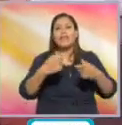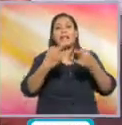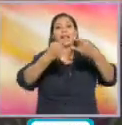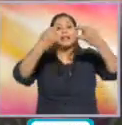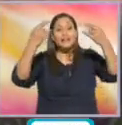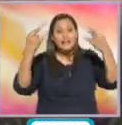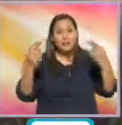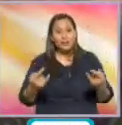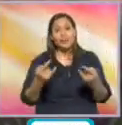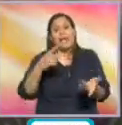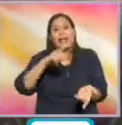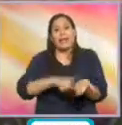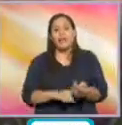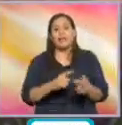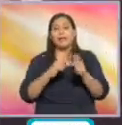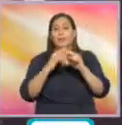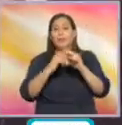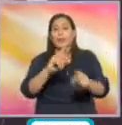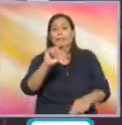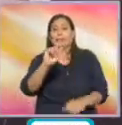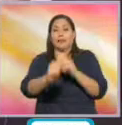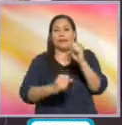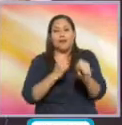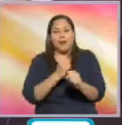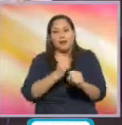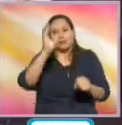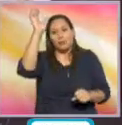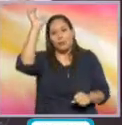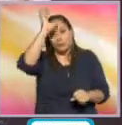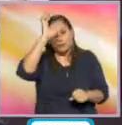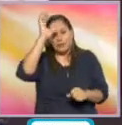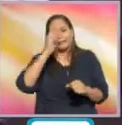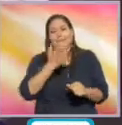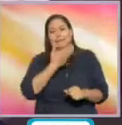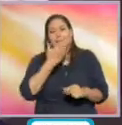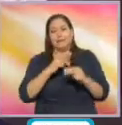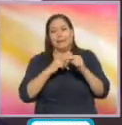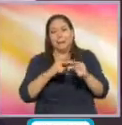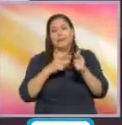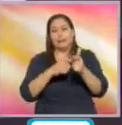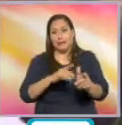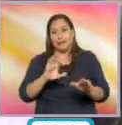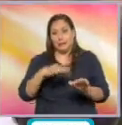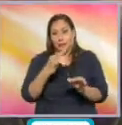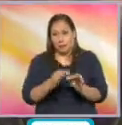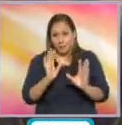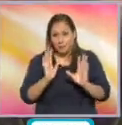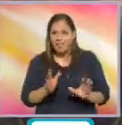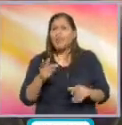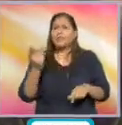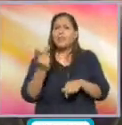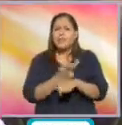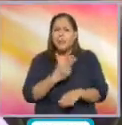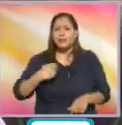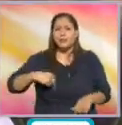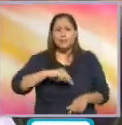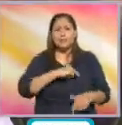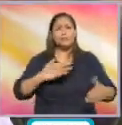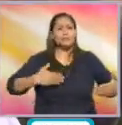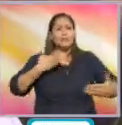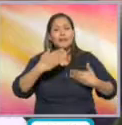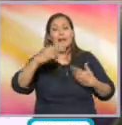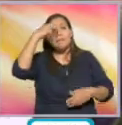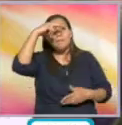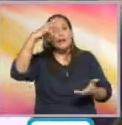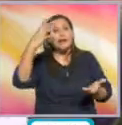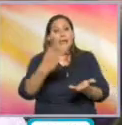o sea, ¿qué ha 70 fundado? años, imagínate. 70 años de tradición, imagínate nada Que más. están cumpliendo ahorita. Exactamente. Entonces, bueno, ¿qué pasa cuando celebramos todos que mexicanos